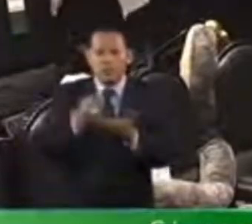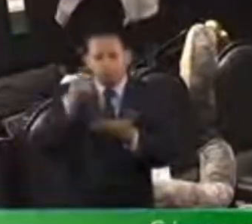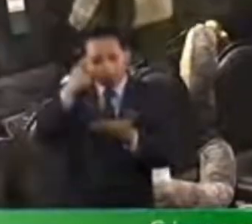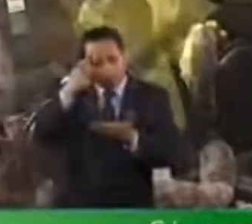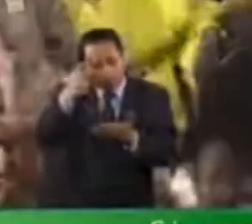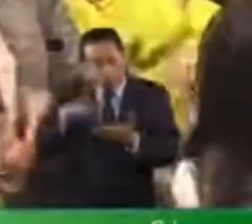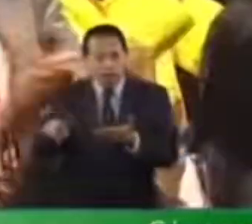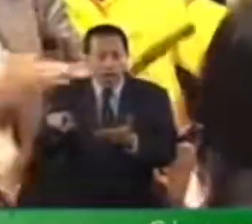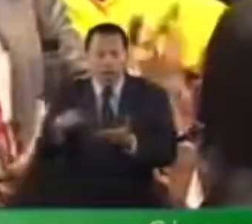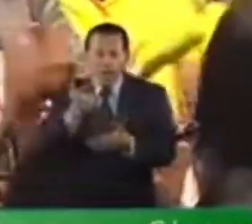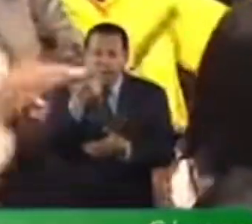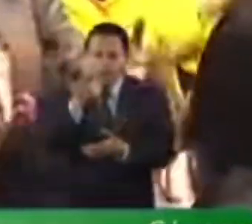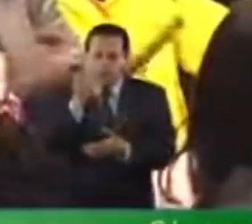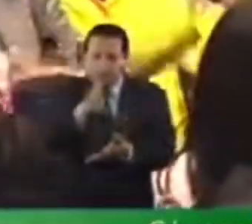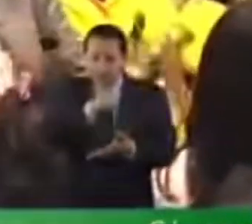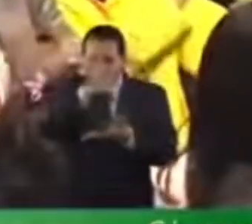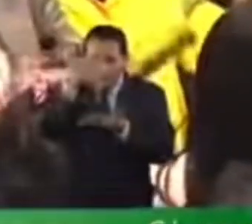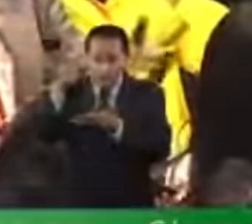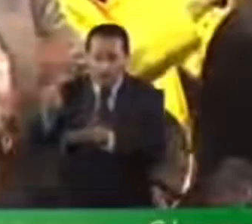llegaran recursos.